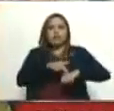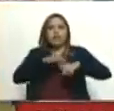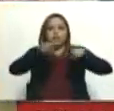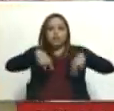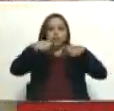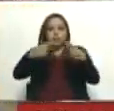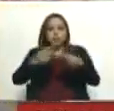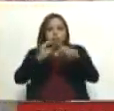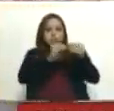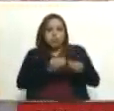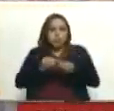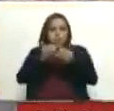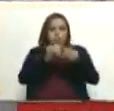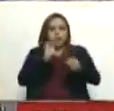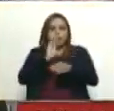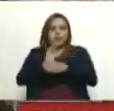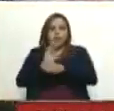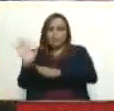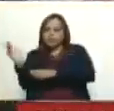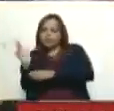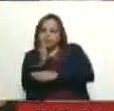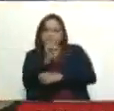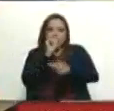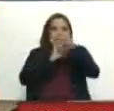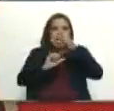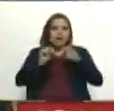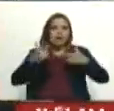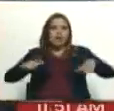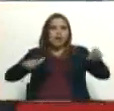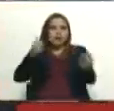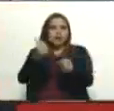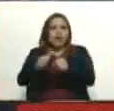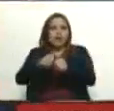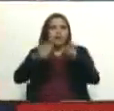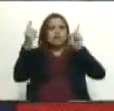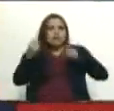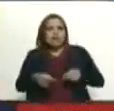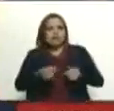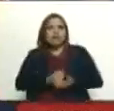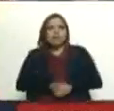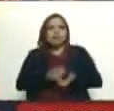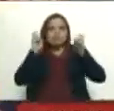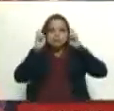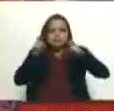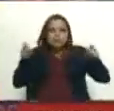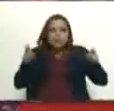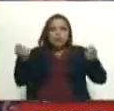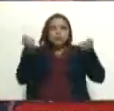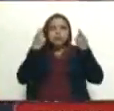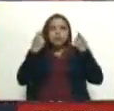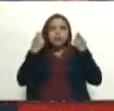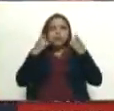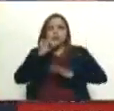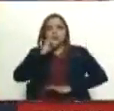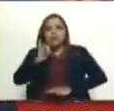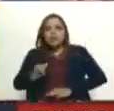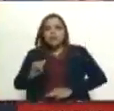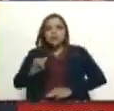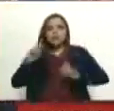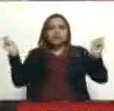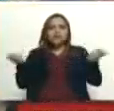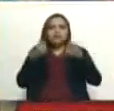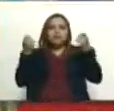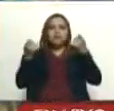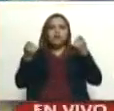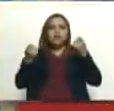restauración de la cobertura vegetal de la cuenca del lago de Maracaibo, así como también la formación, la investigación, la divulgación climática y la seguridad y